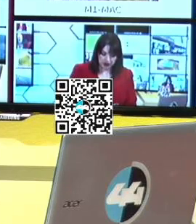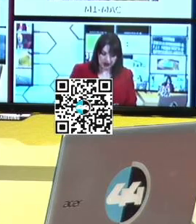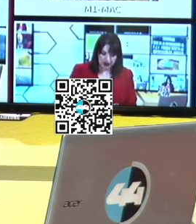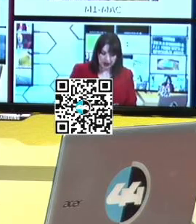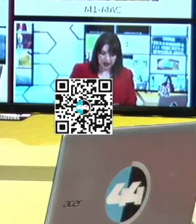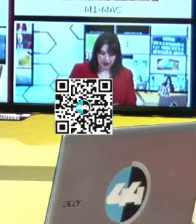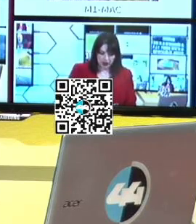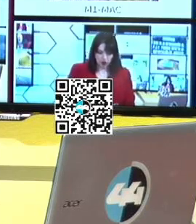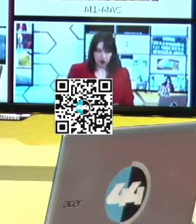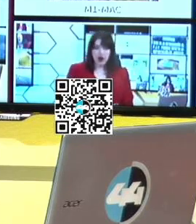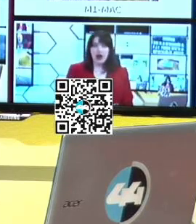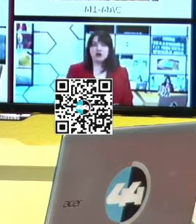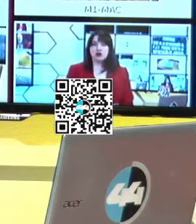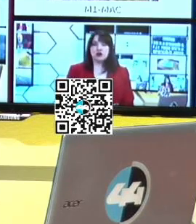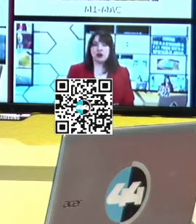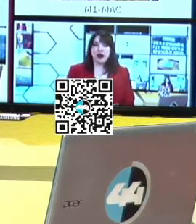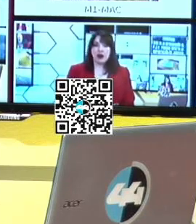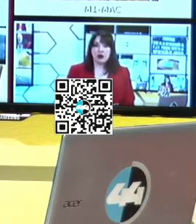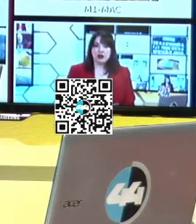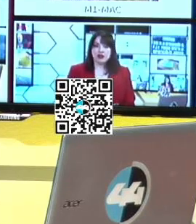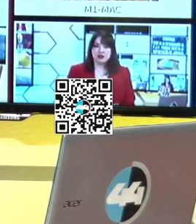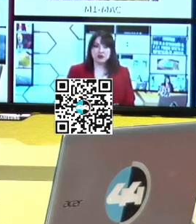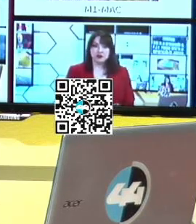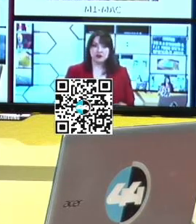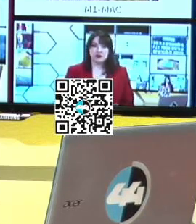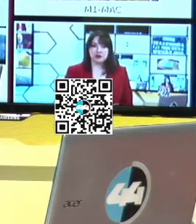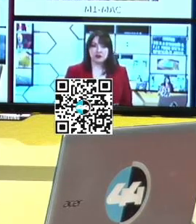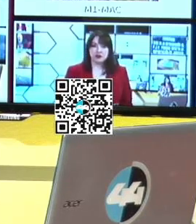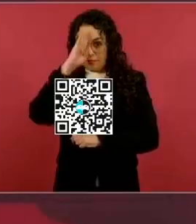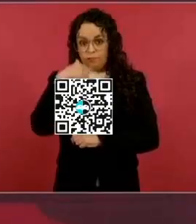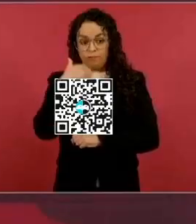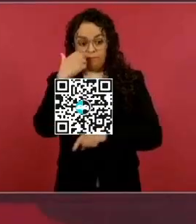Federal y no a sus trabajadores.